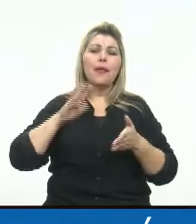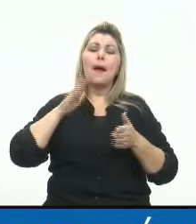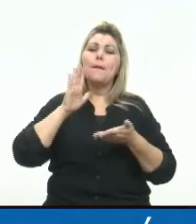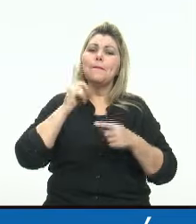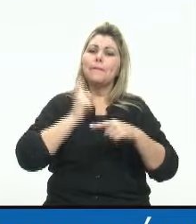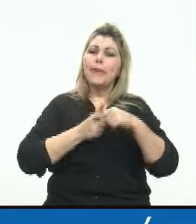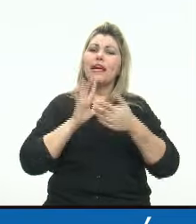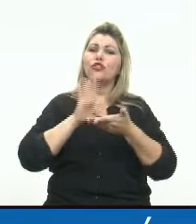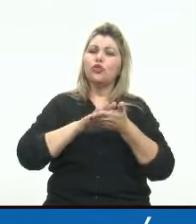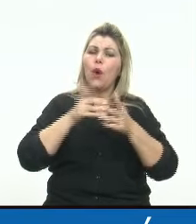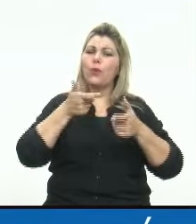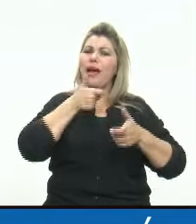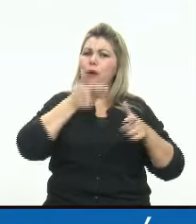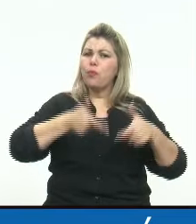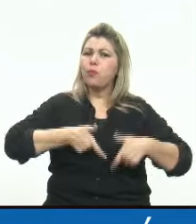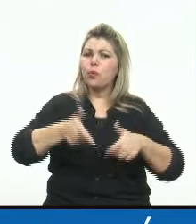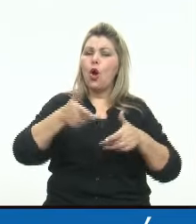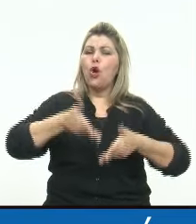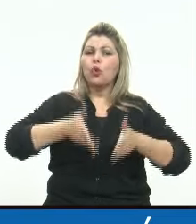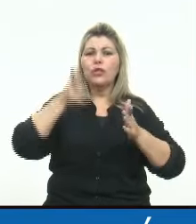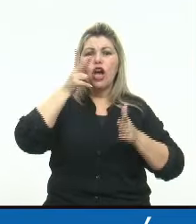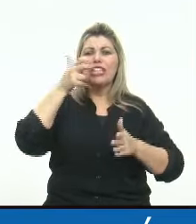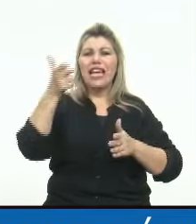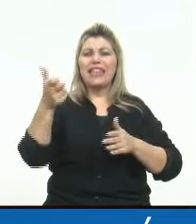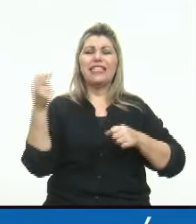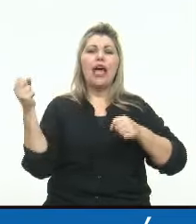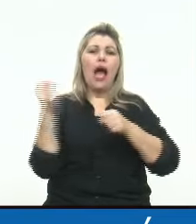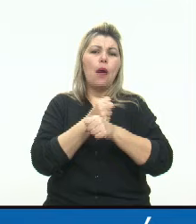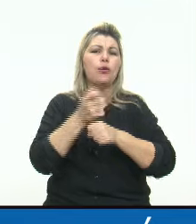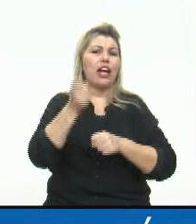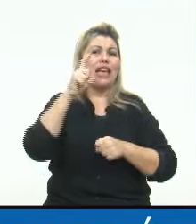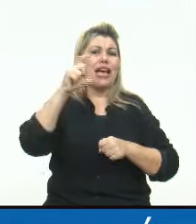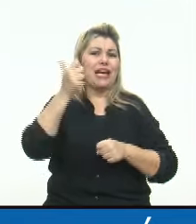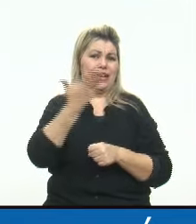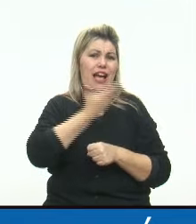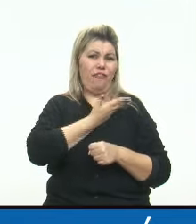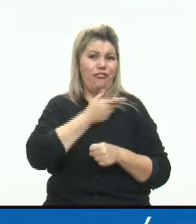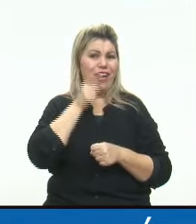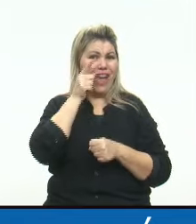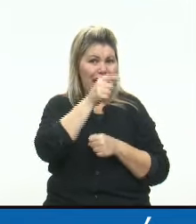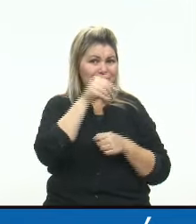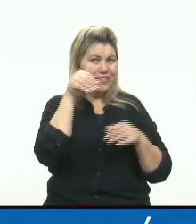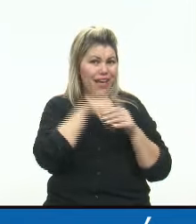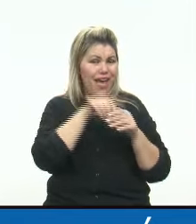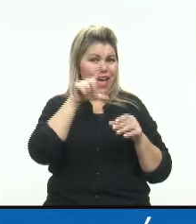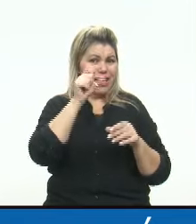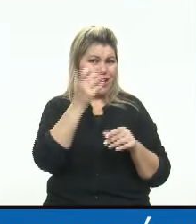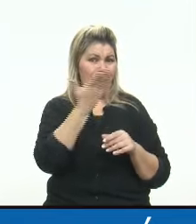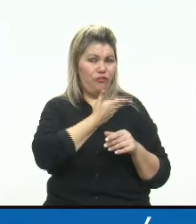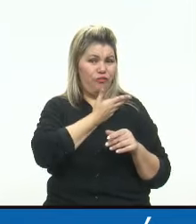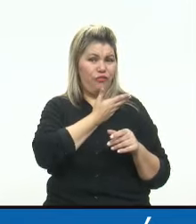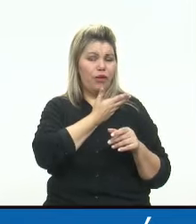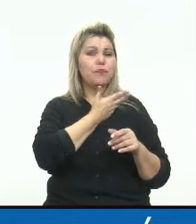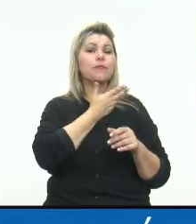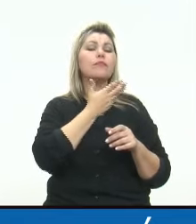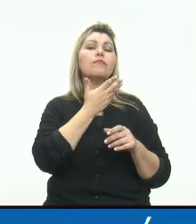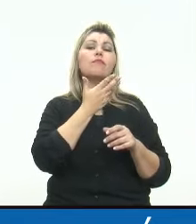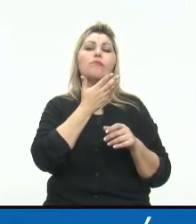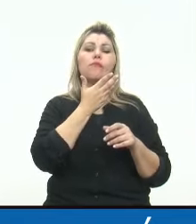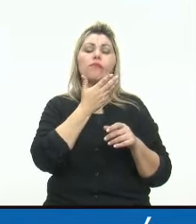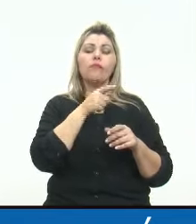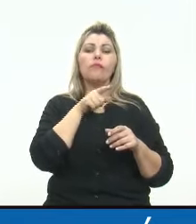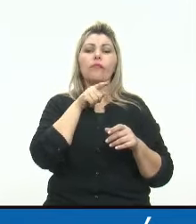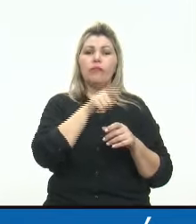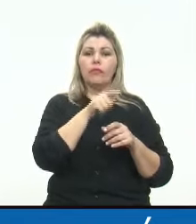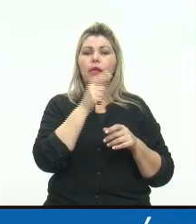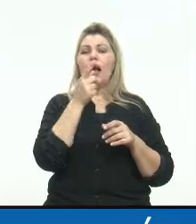Ruta 86, el proyecto fue aprobado por CAF. Este financiamiento de parte de CAF y el Tesoro Nacional, por